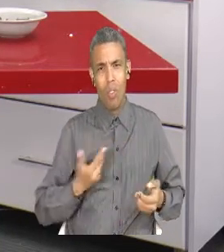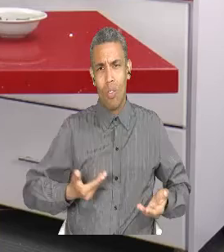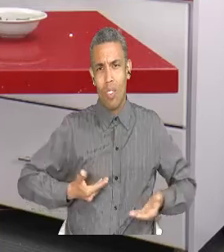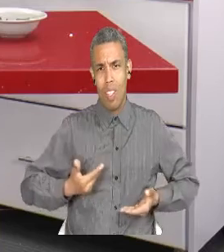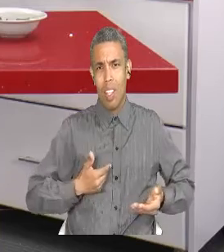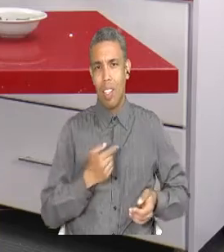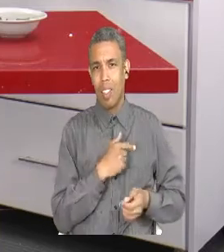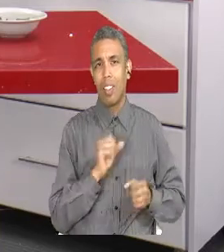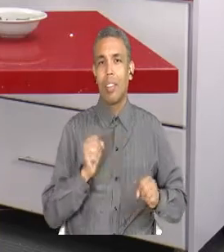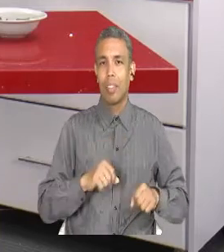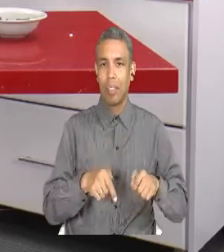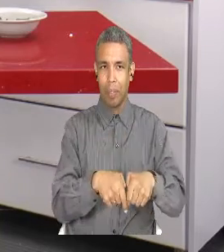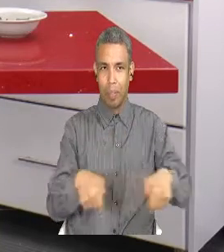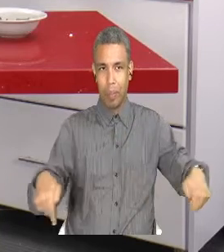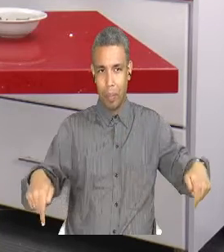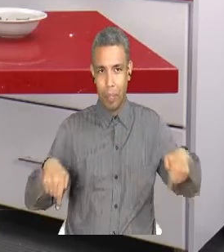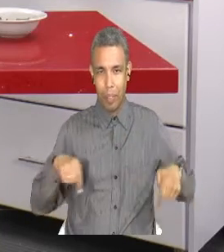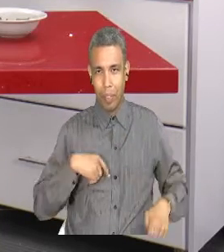lo hemos ido